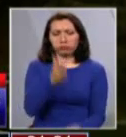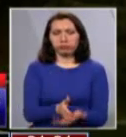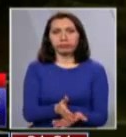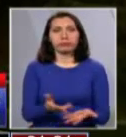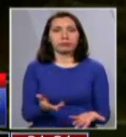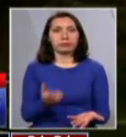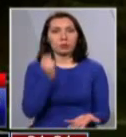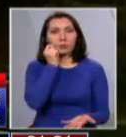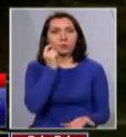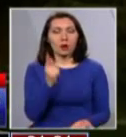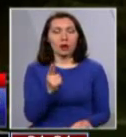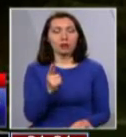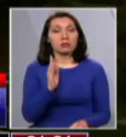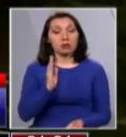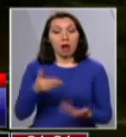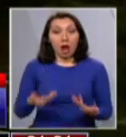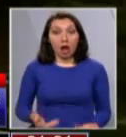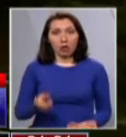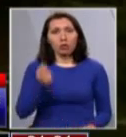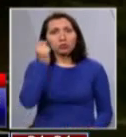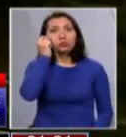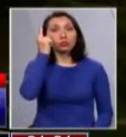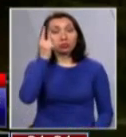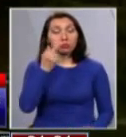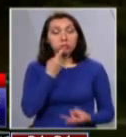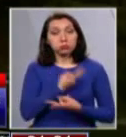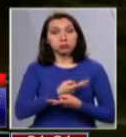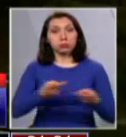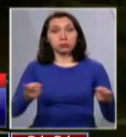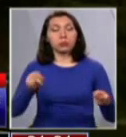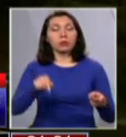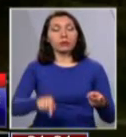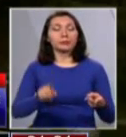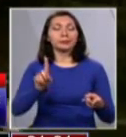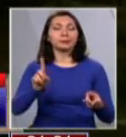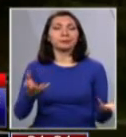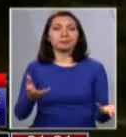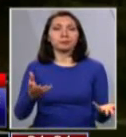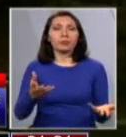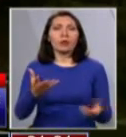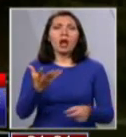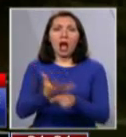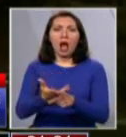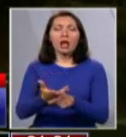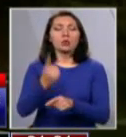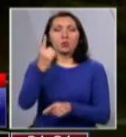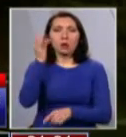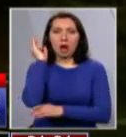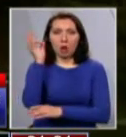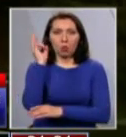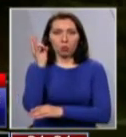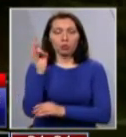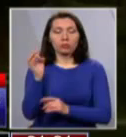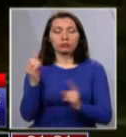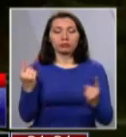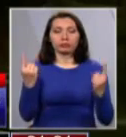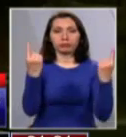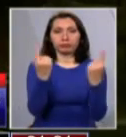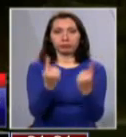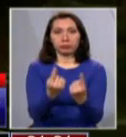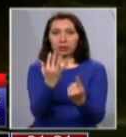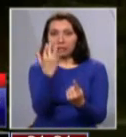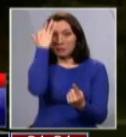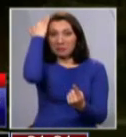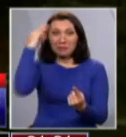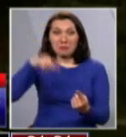lo que hasta ahora hemos conocido no es cierto es un es que hubo una reunión entre marco